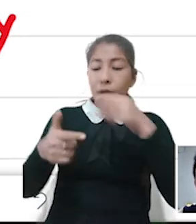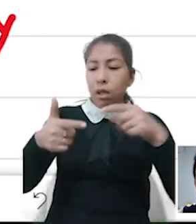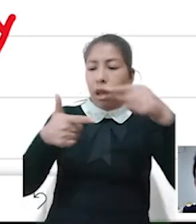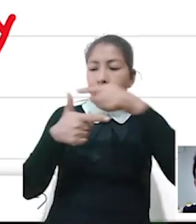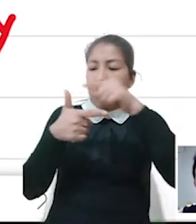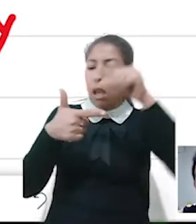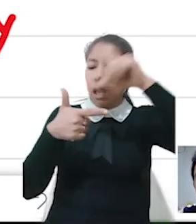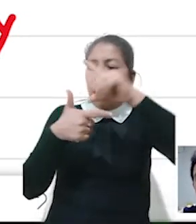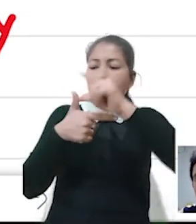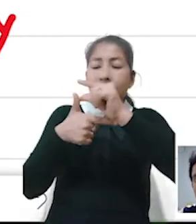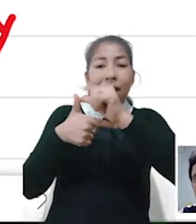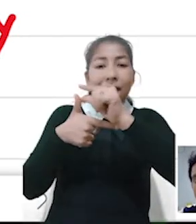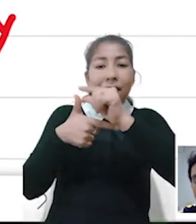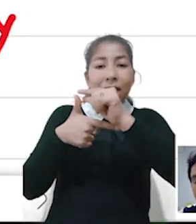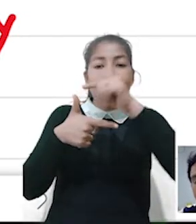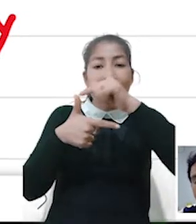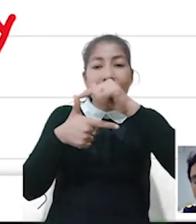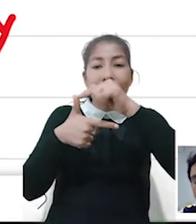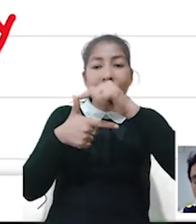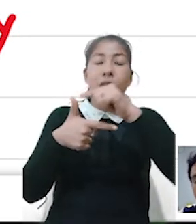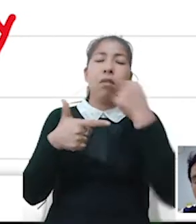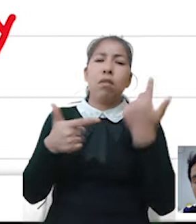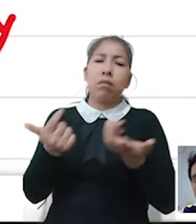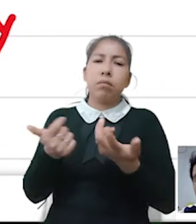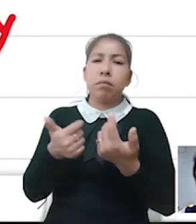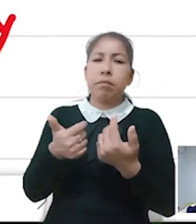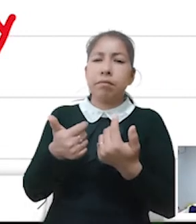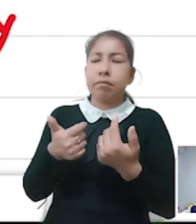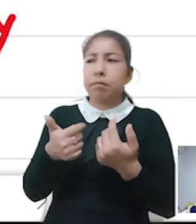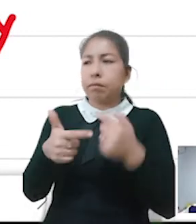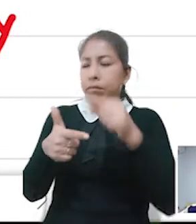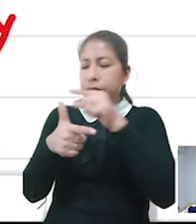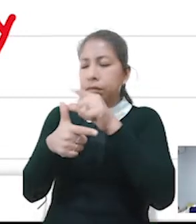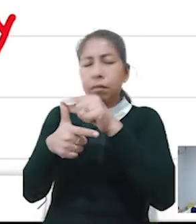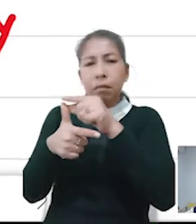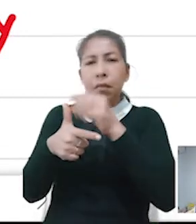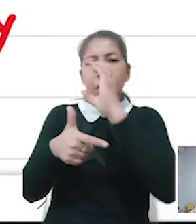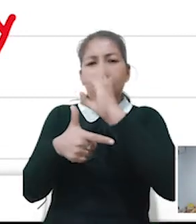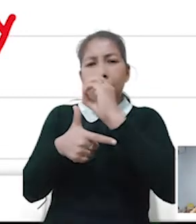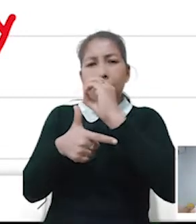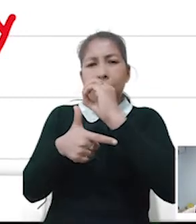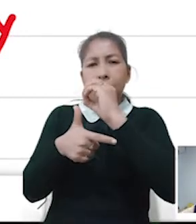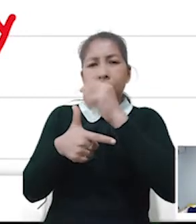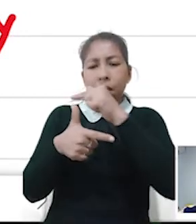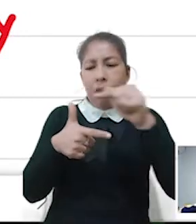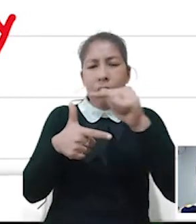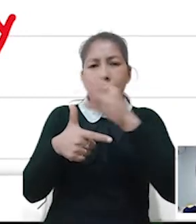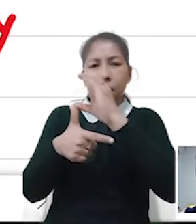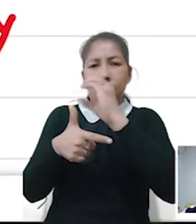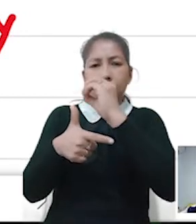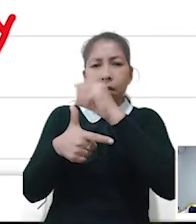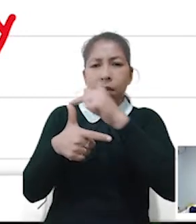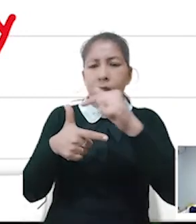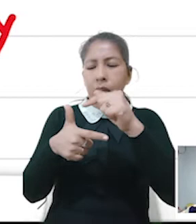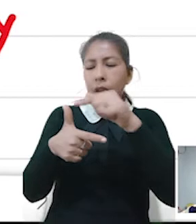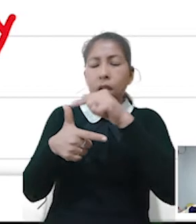con alguna letra para denotar nuestro ángulo agudo. Voy a utilizar la letra griega tita para decir el nombre de nuestro ángulo que